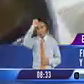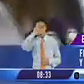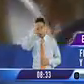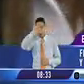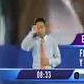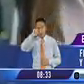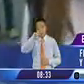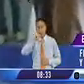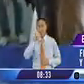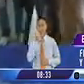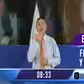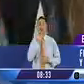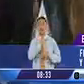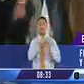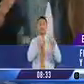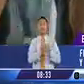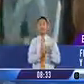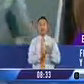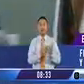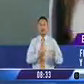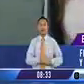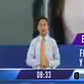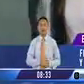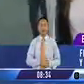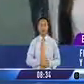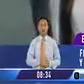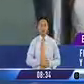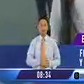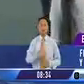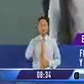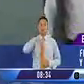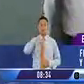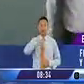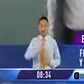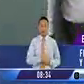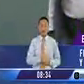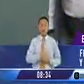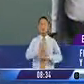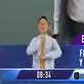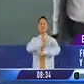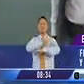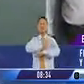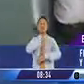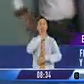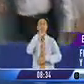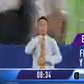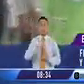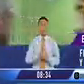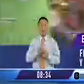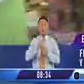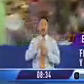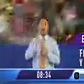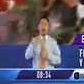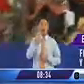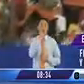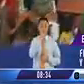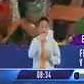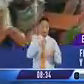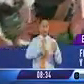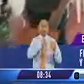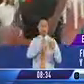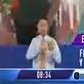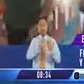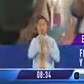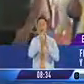de todos los colores y modelos que necesitan. Muy bien, claro, porque aquí en la Plaza Cívica Eloy Alfaro tenemos, es una feria gastronómica, feria